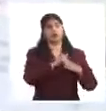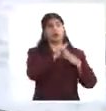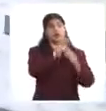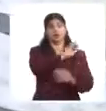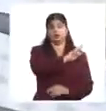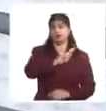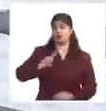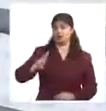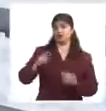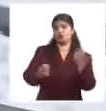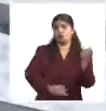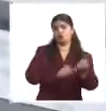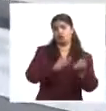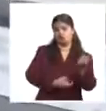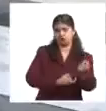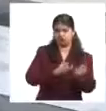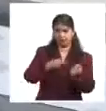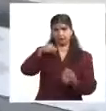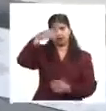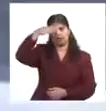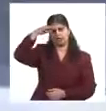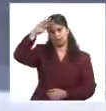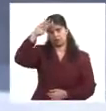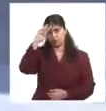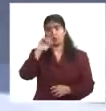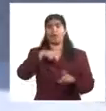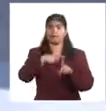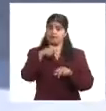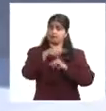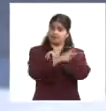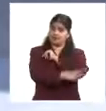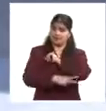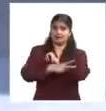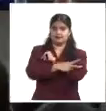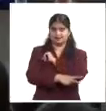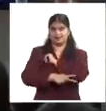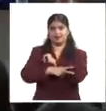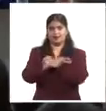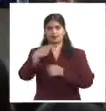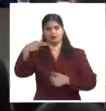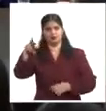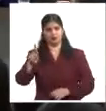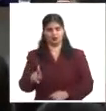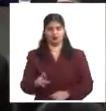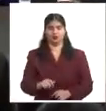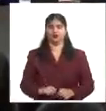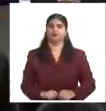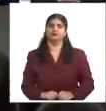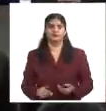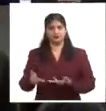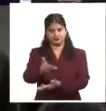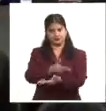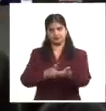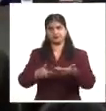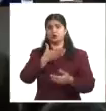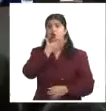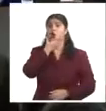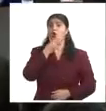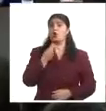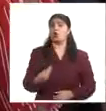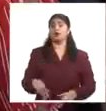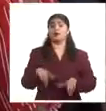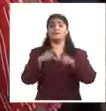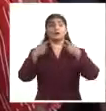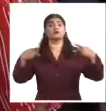en su tiempo devoto de la libertad de los dos pueblos. La delegación extranjera sostuvo luego un intercambio con jóvenes profesionales del sector